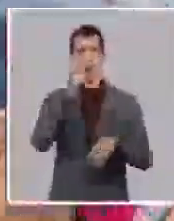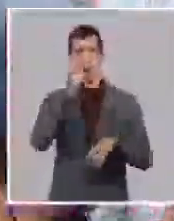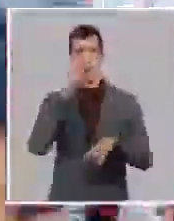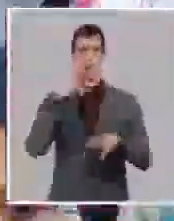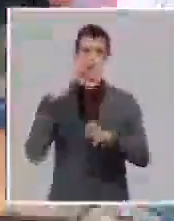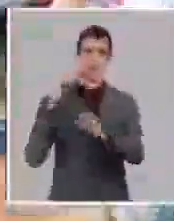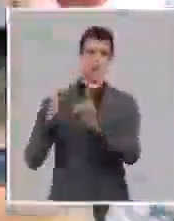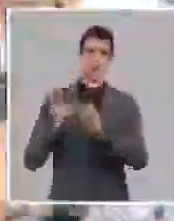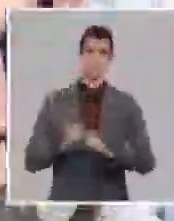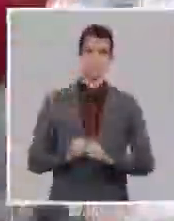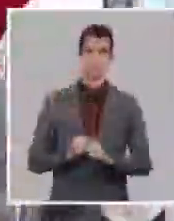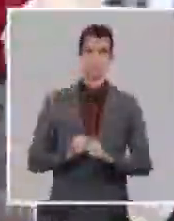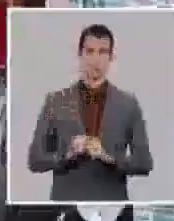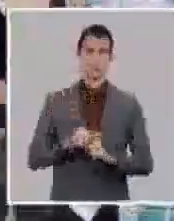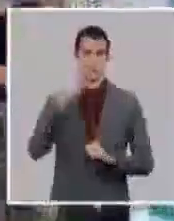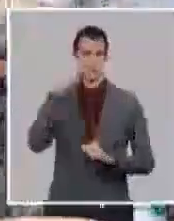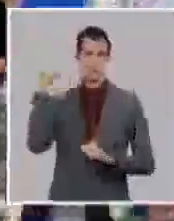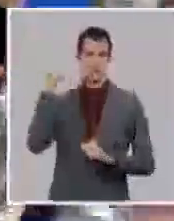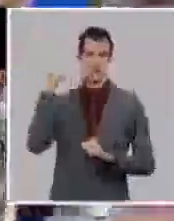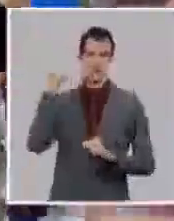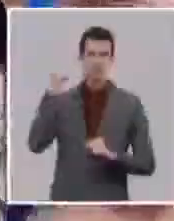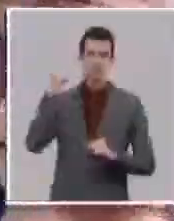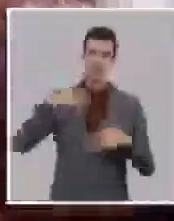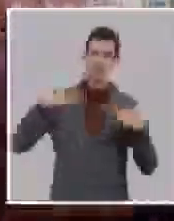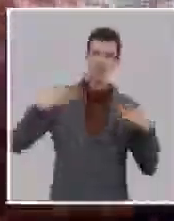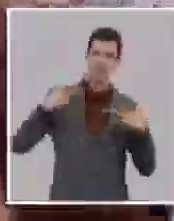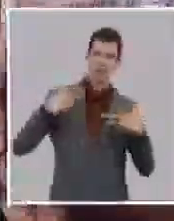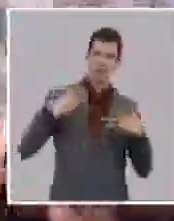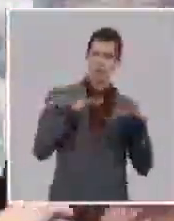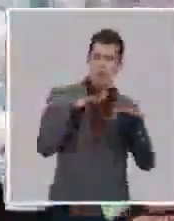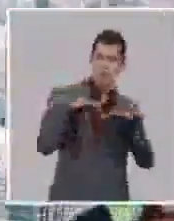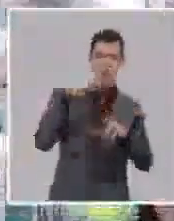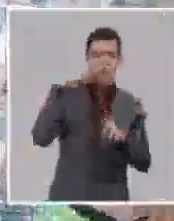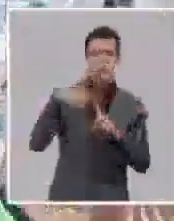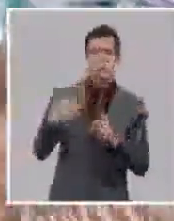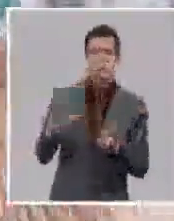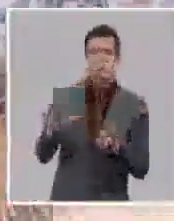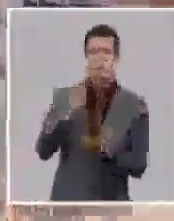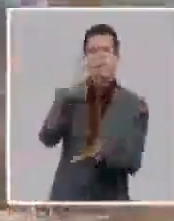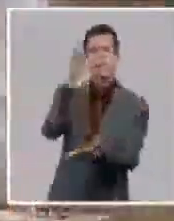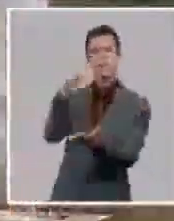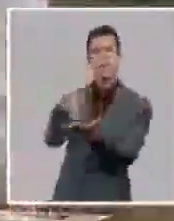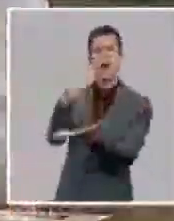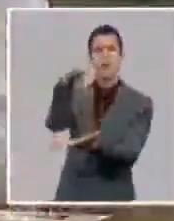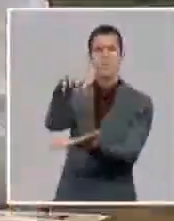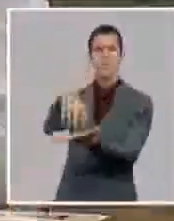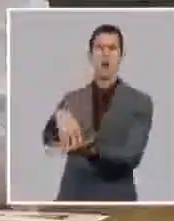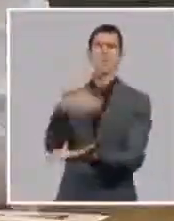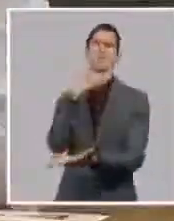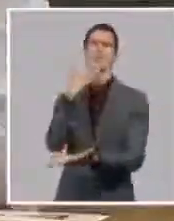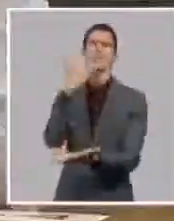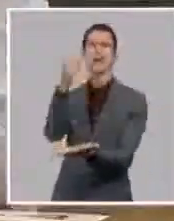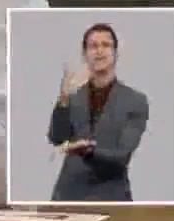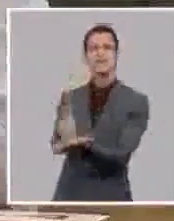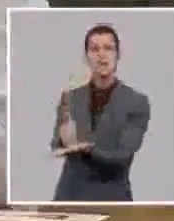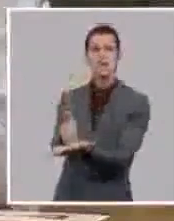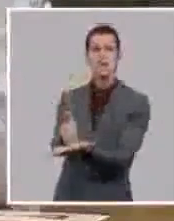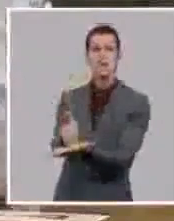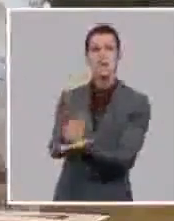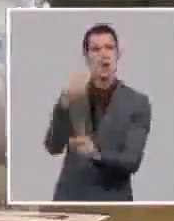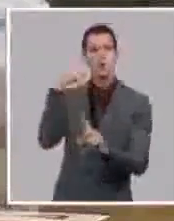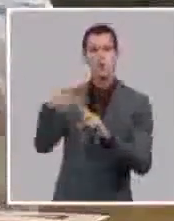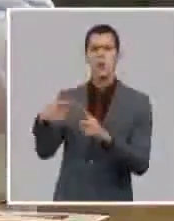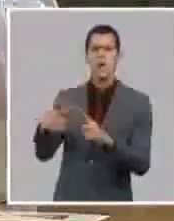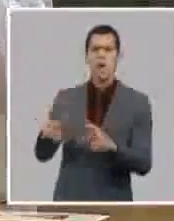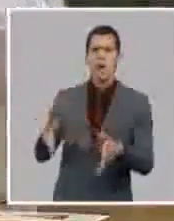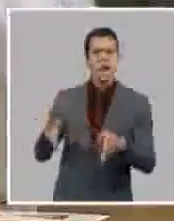a tomar una estación de la policía, a quemarla, y además con la